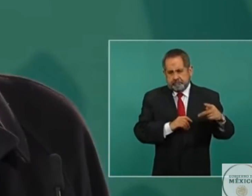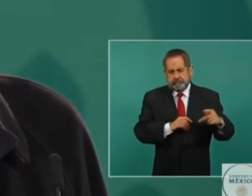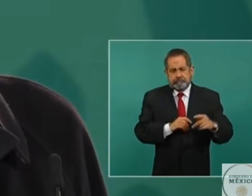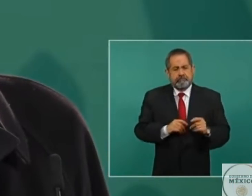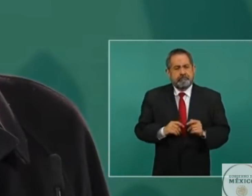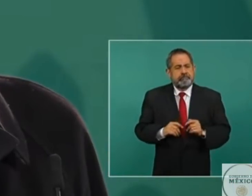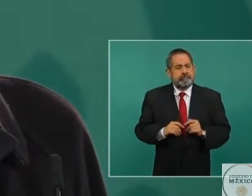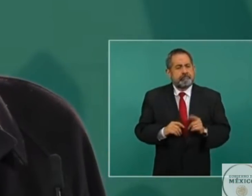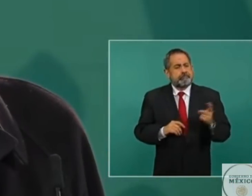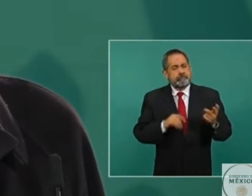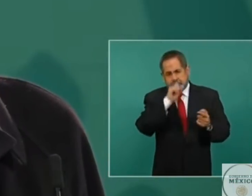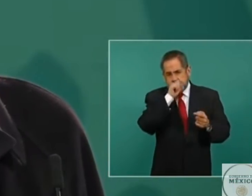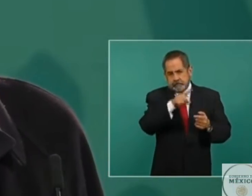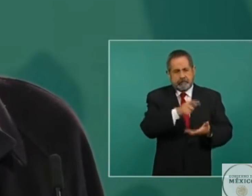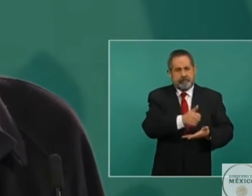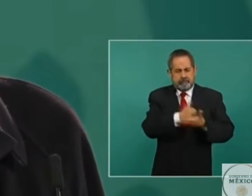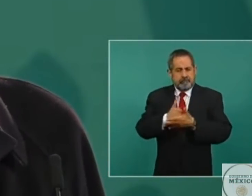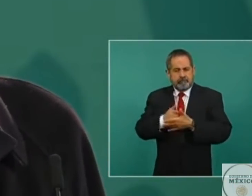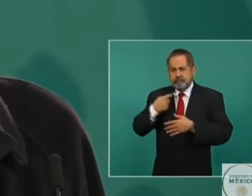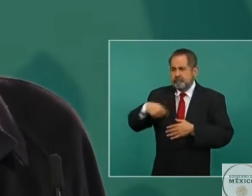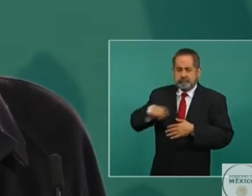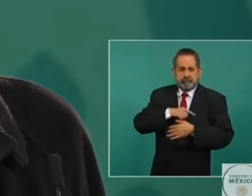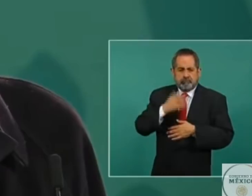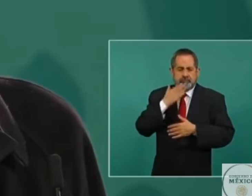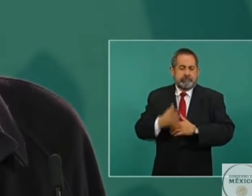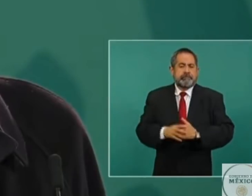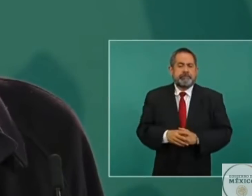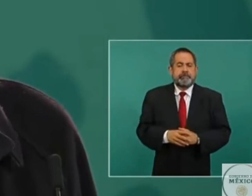y van a ayudarnos.